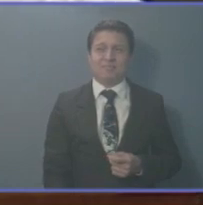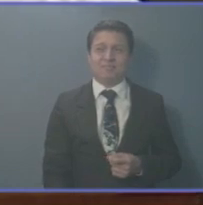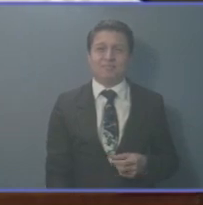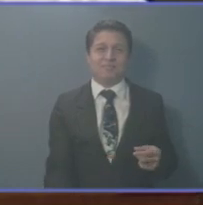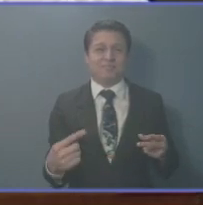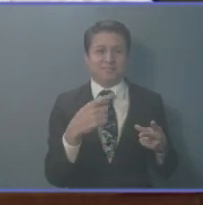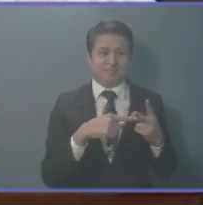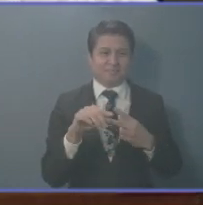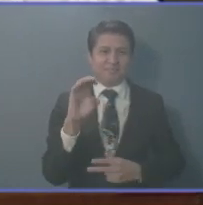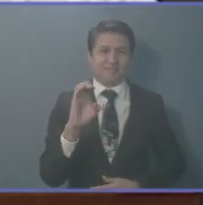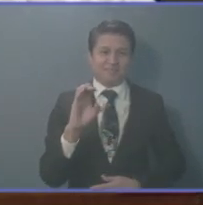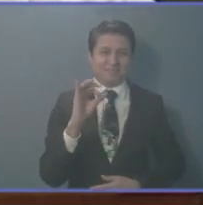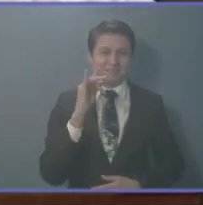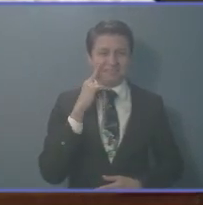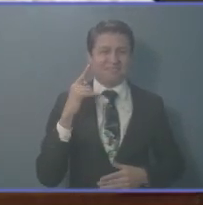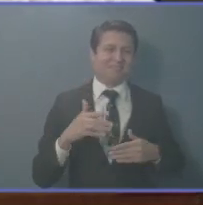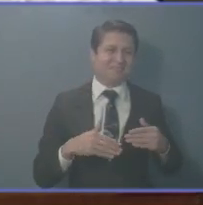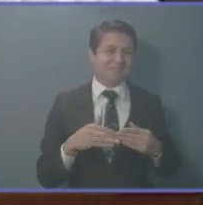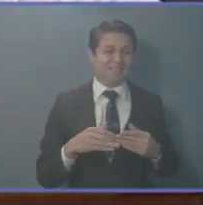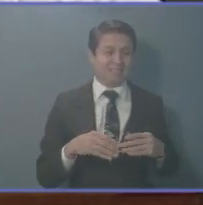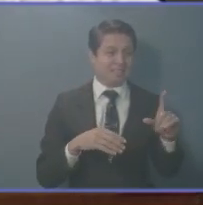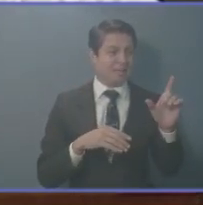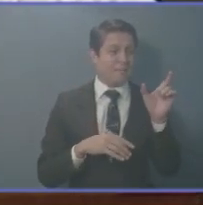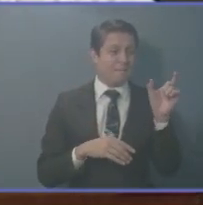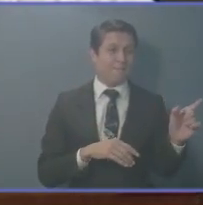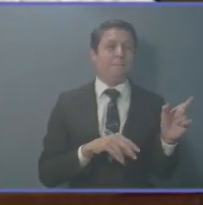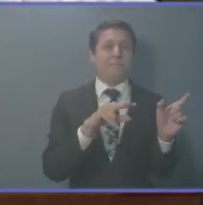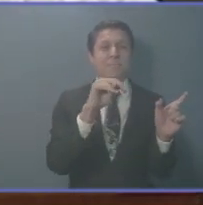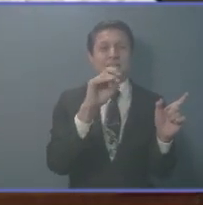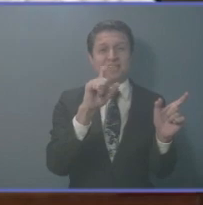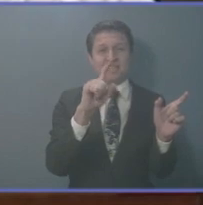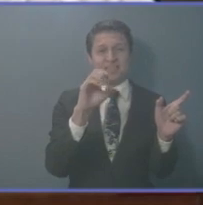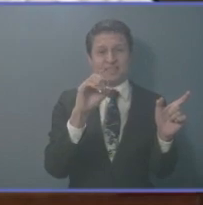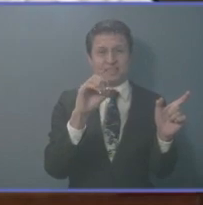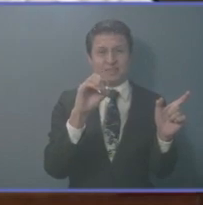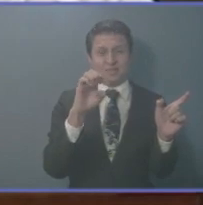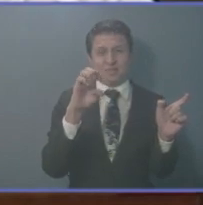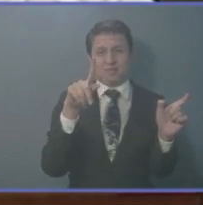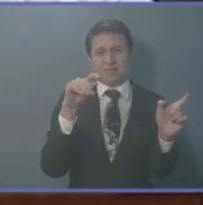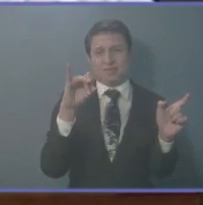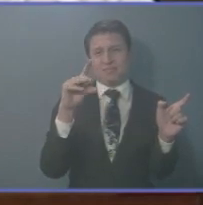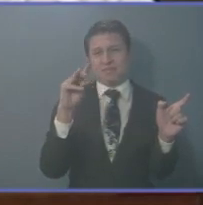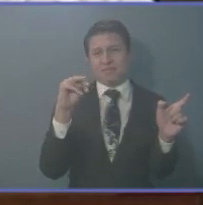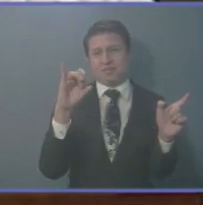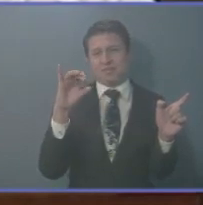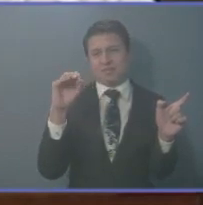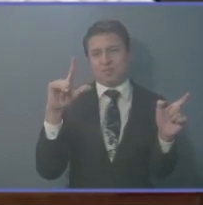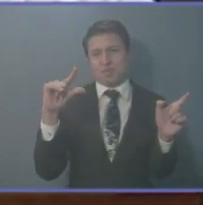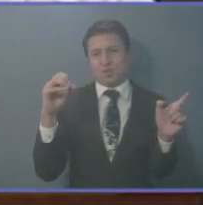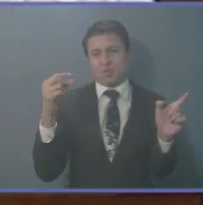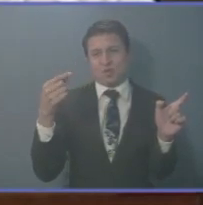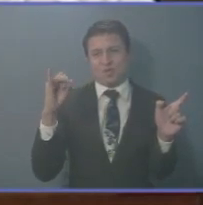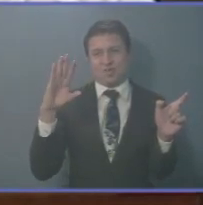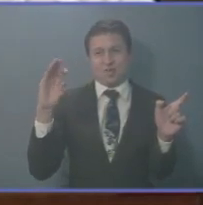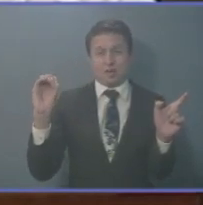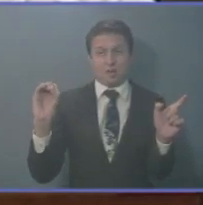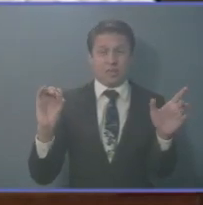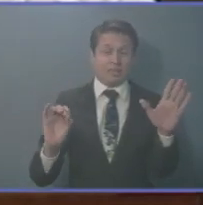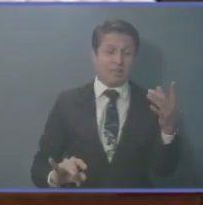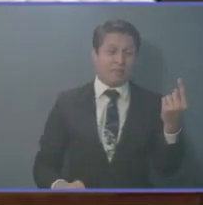E. Nexo epidemiológico, personas sin síntomas con el antecedente de haber tenido contacto